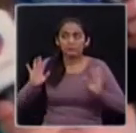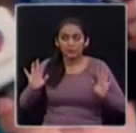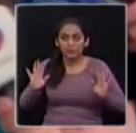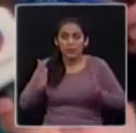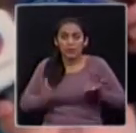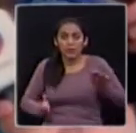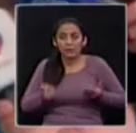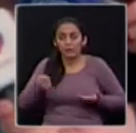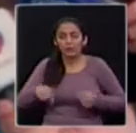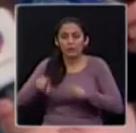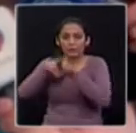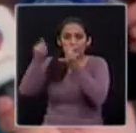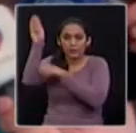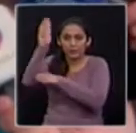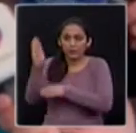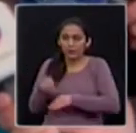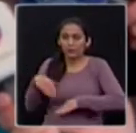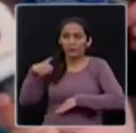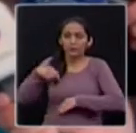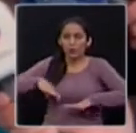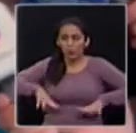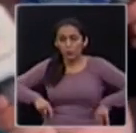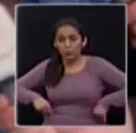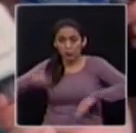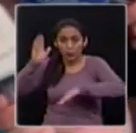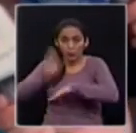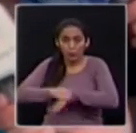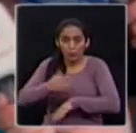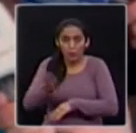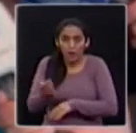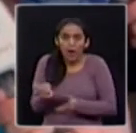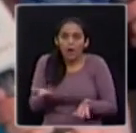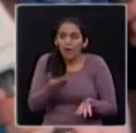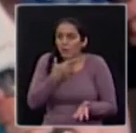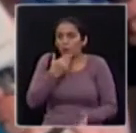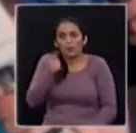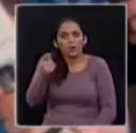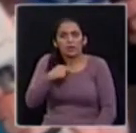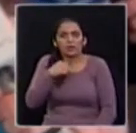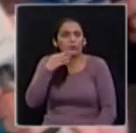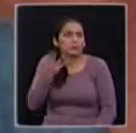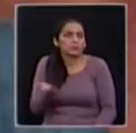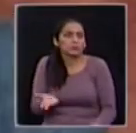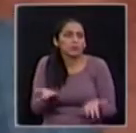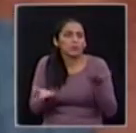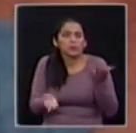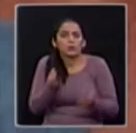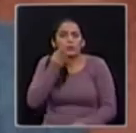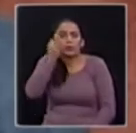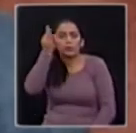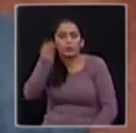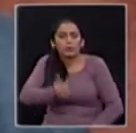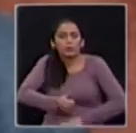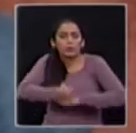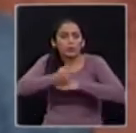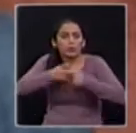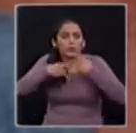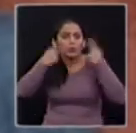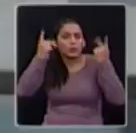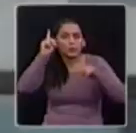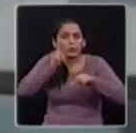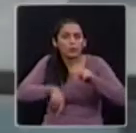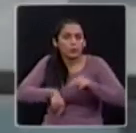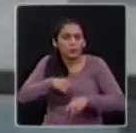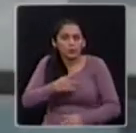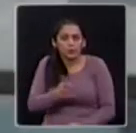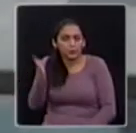justicia, la inhabilitación sea para toda la vida en el caso de los funcionarios públicos. Pero también hay legisladores que plantean que